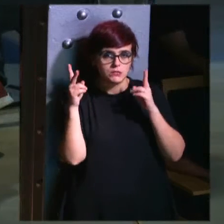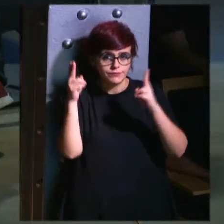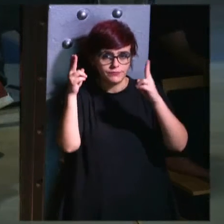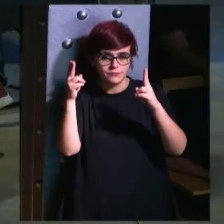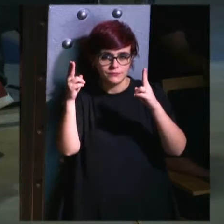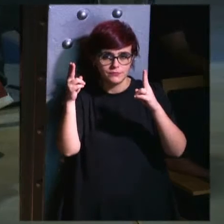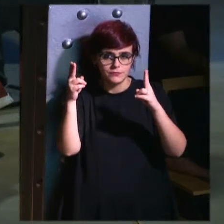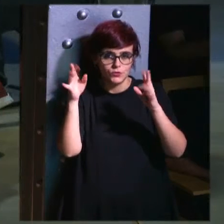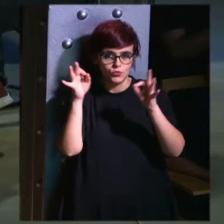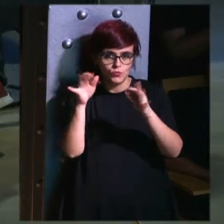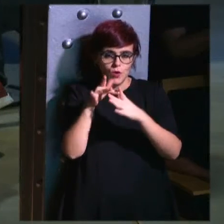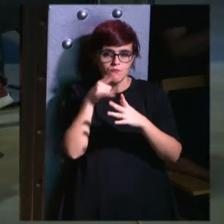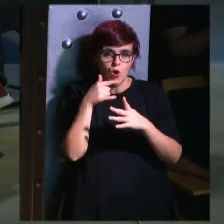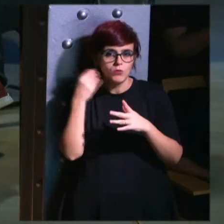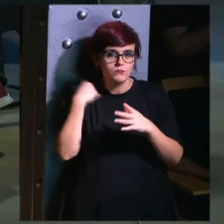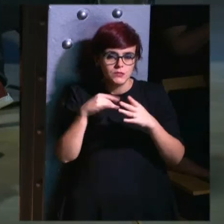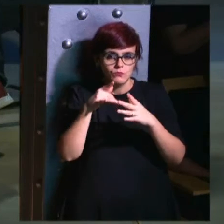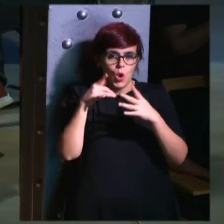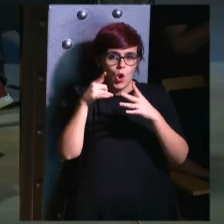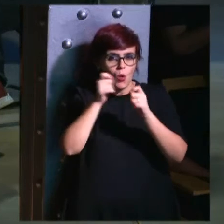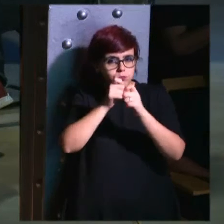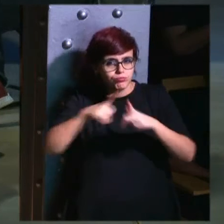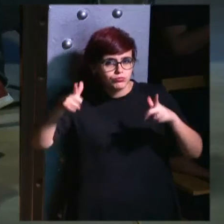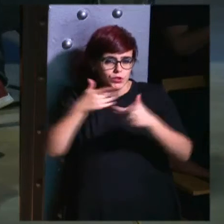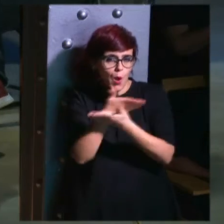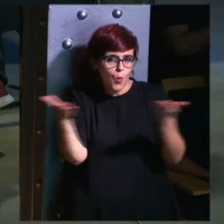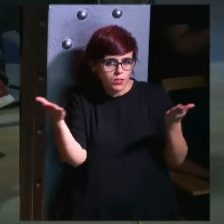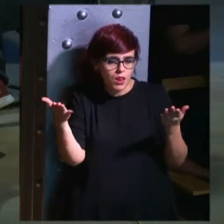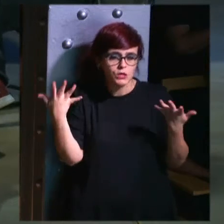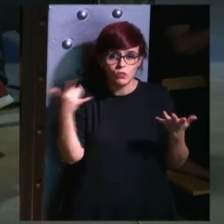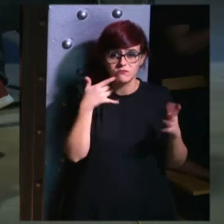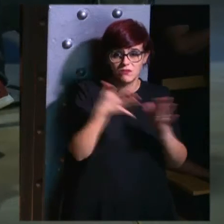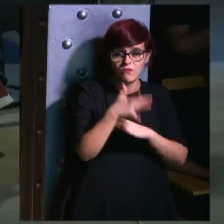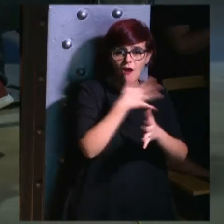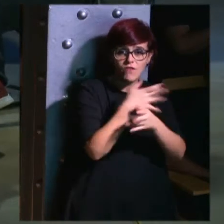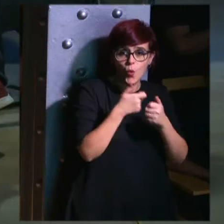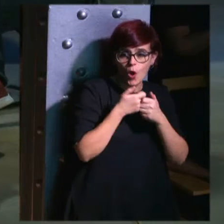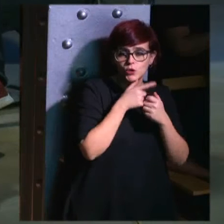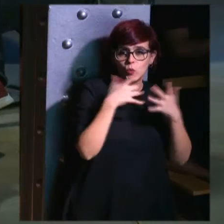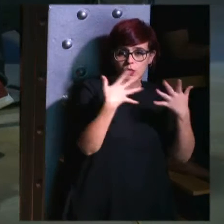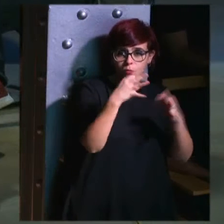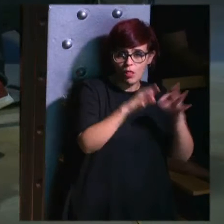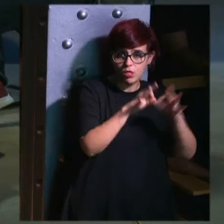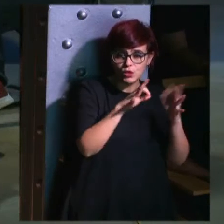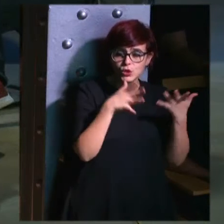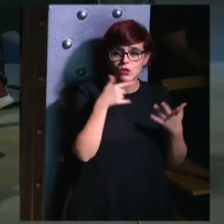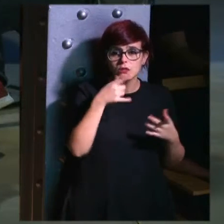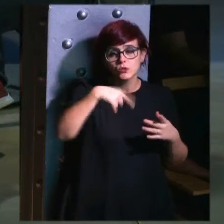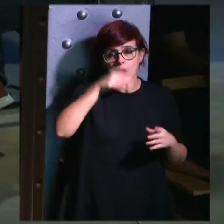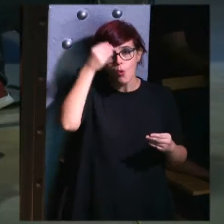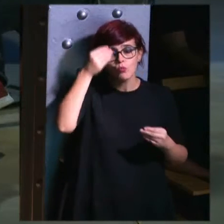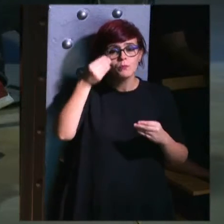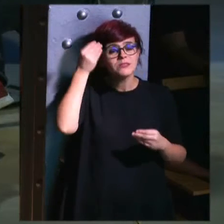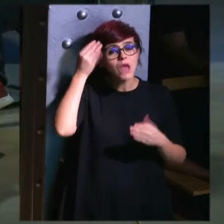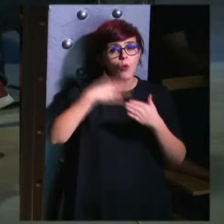10%. Querría saber qué opináis de esto. En la parte de los